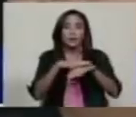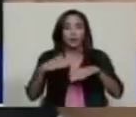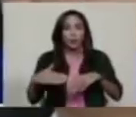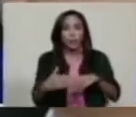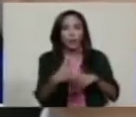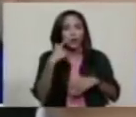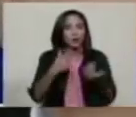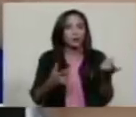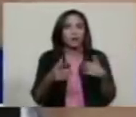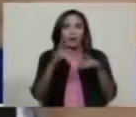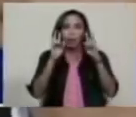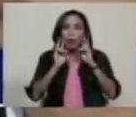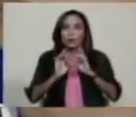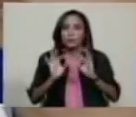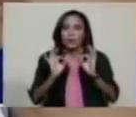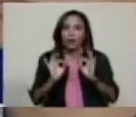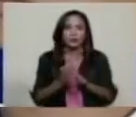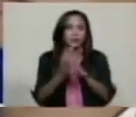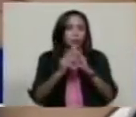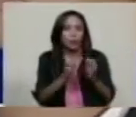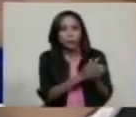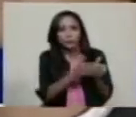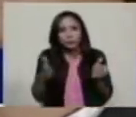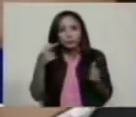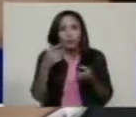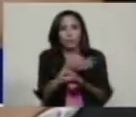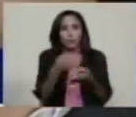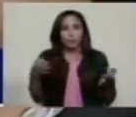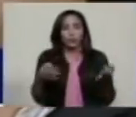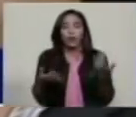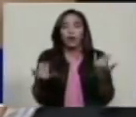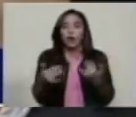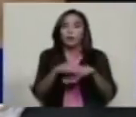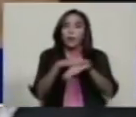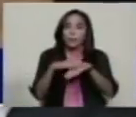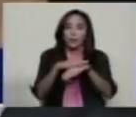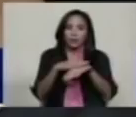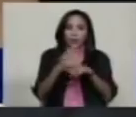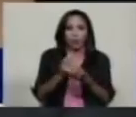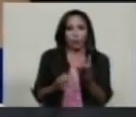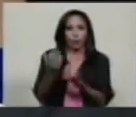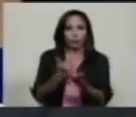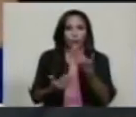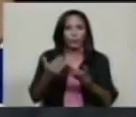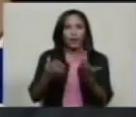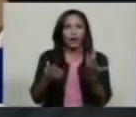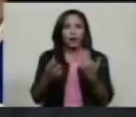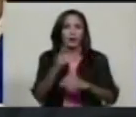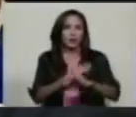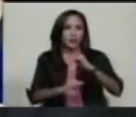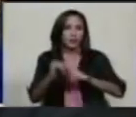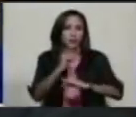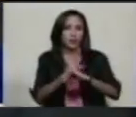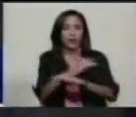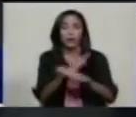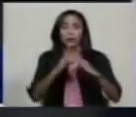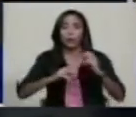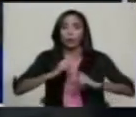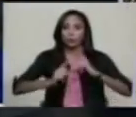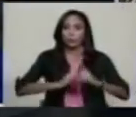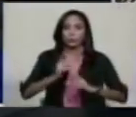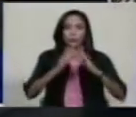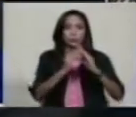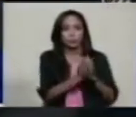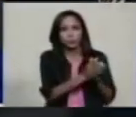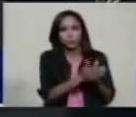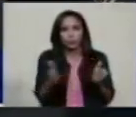administración fitosanitaria. Le quiero decir, presidente, el Ministerio de Comercio Exterior es un articulador, no produce, pero todos los ministerios o